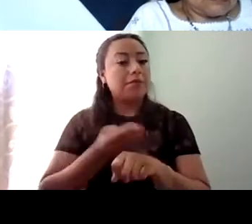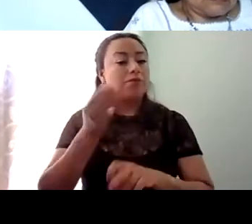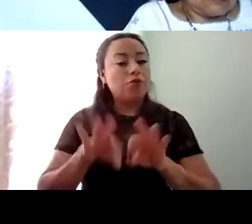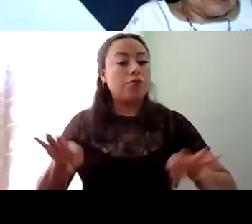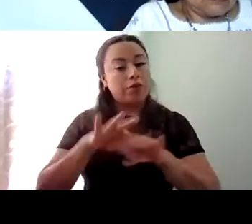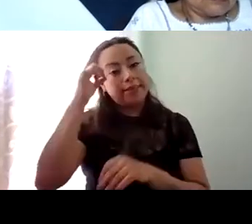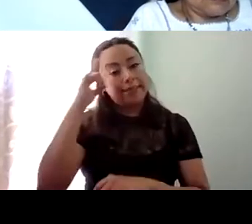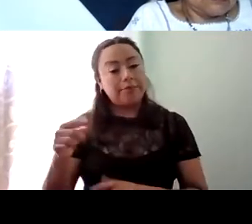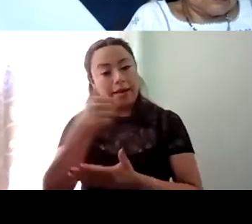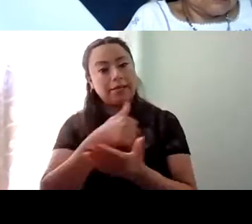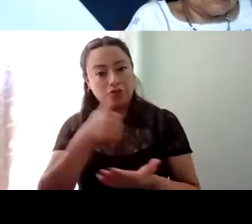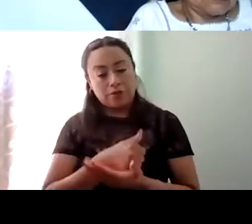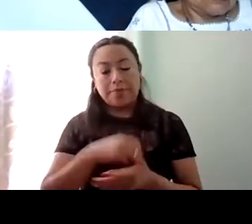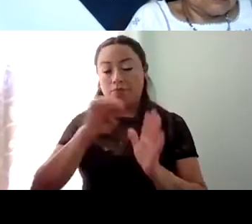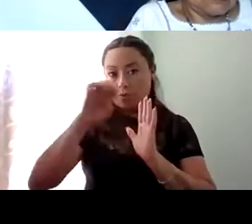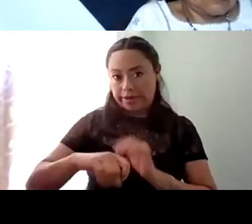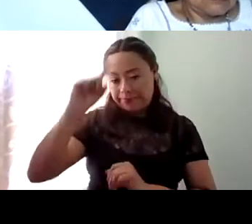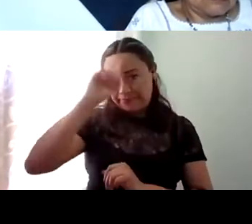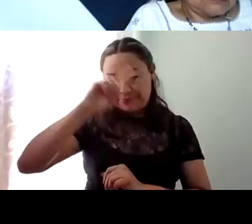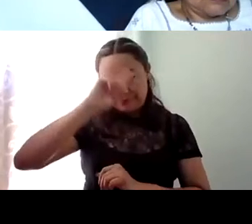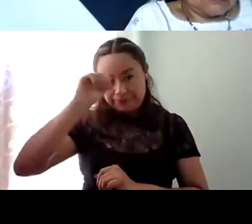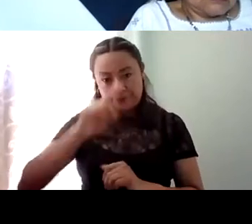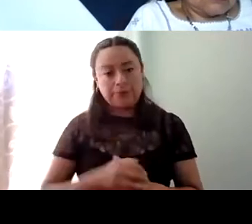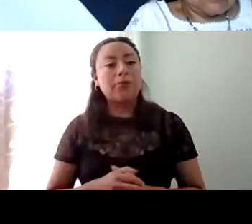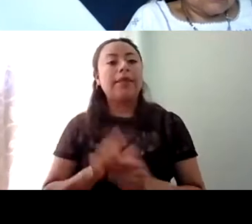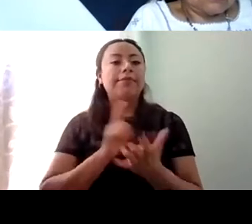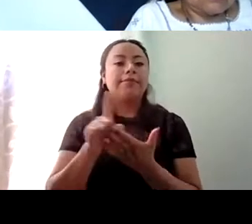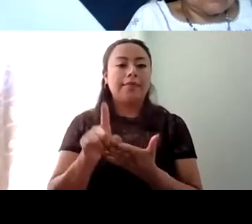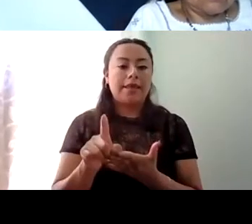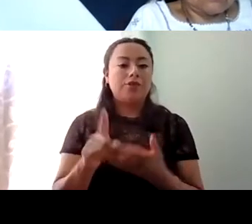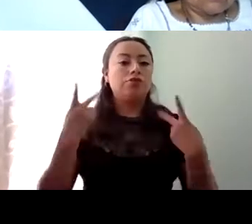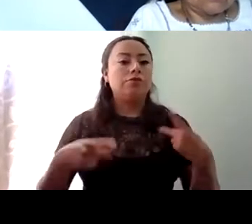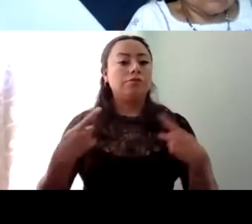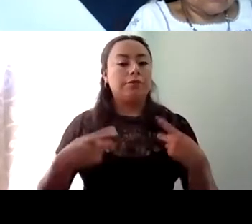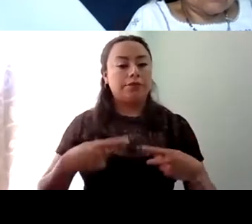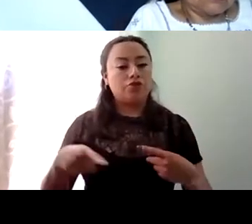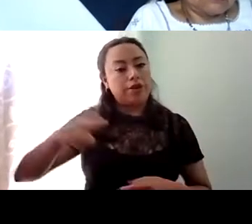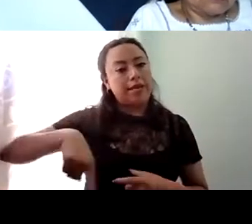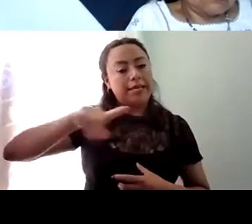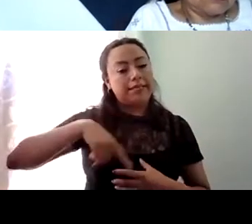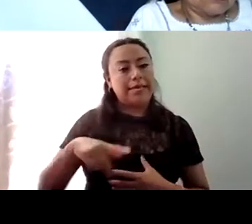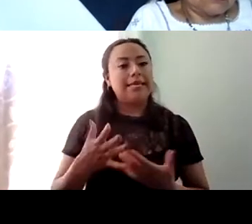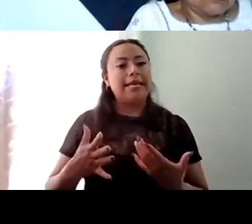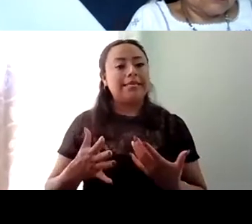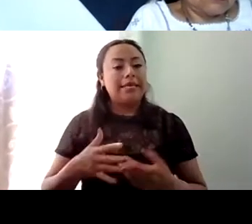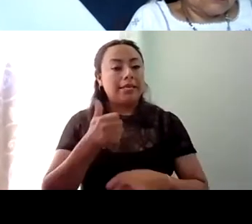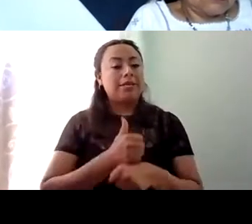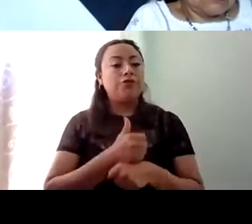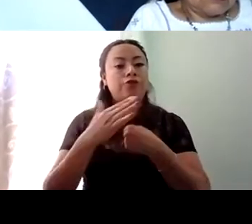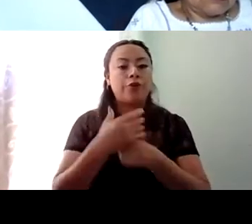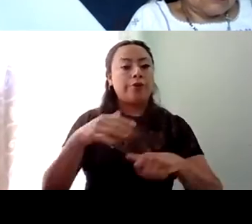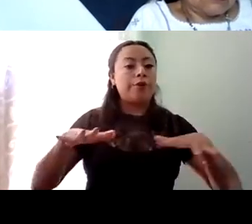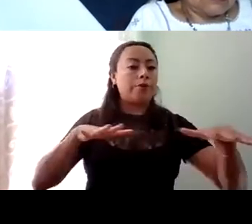por ejemplo, la recomendación sobre el estado de los derechos de las personas damnificadas por el sismo del 19 de septiembre